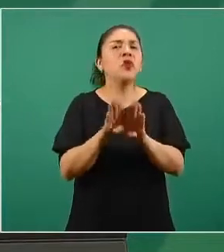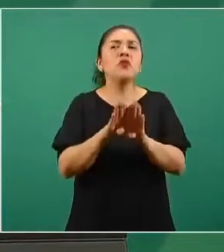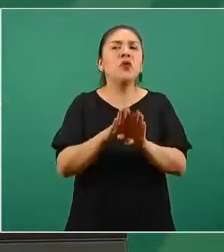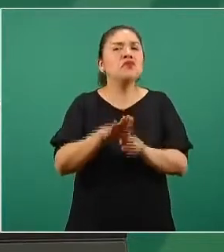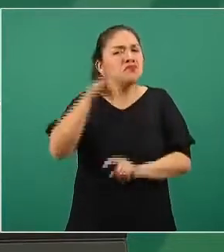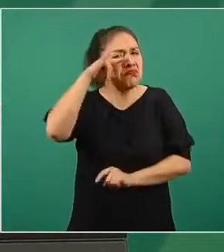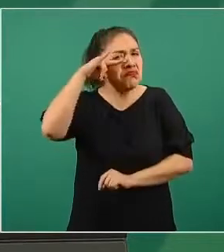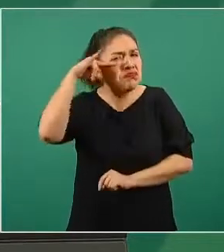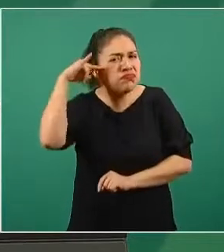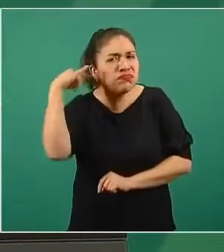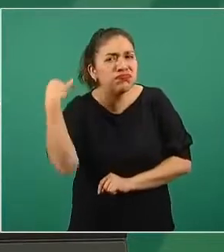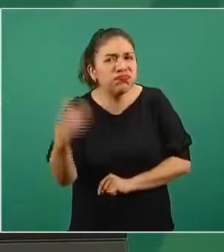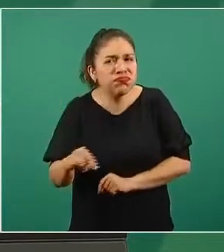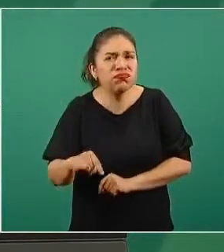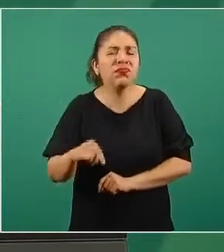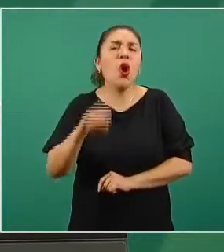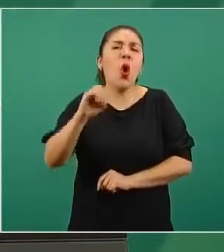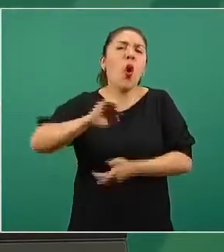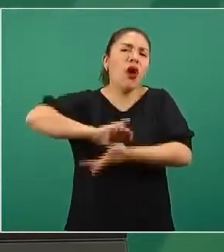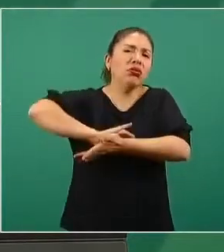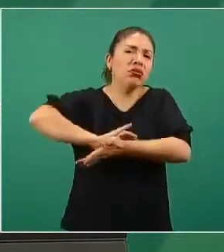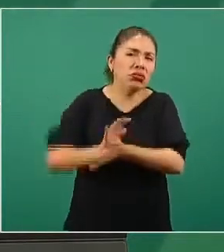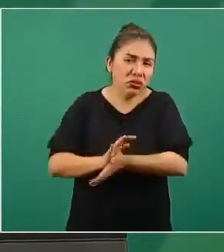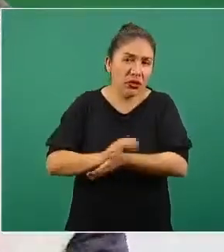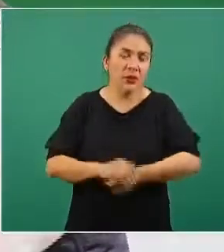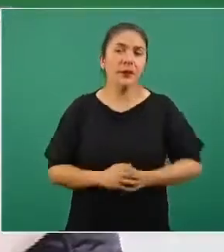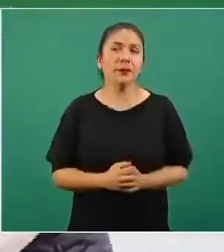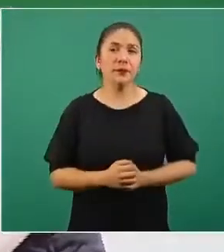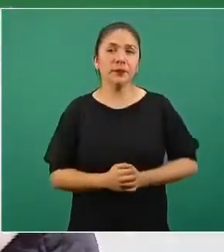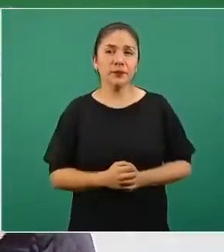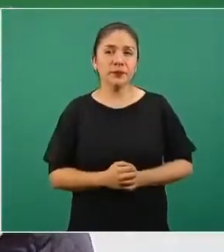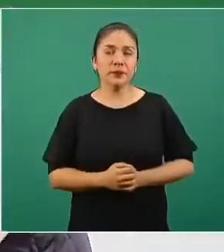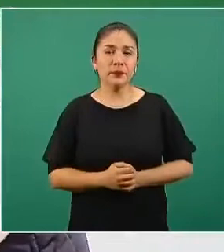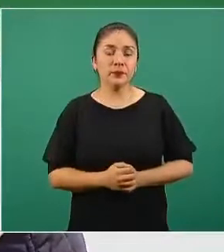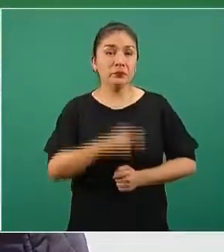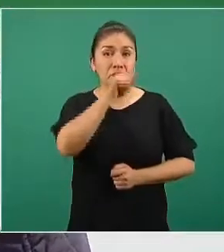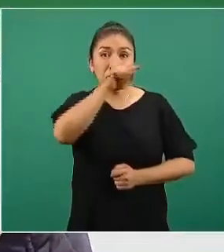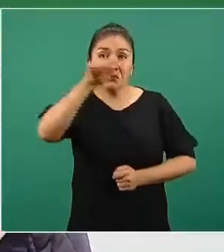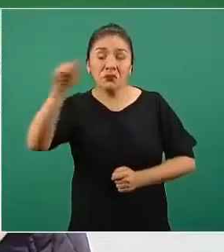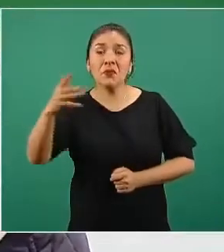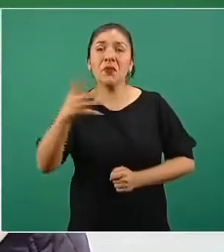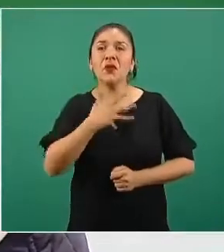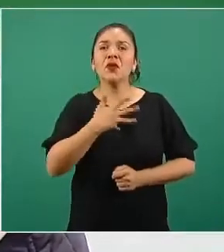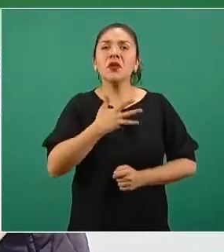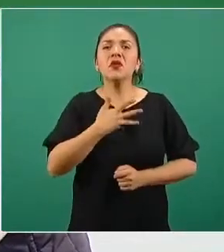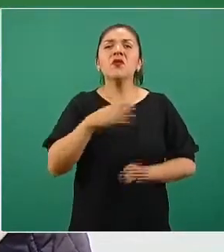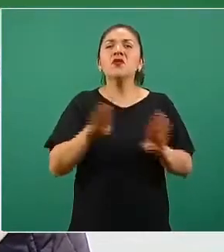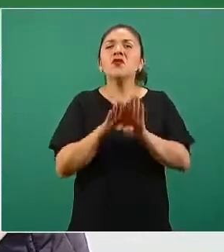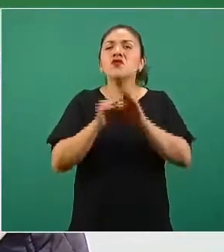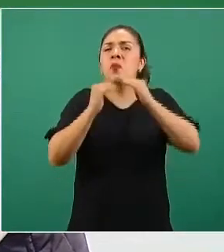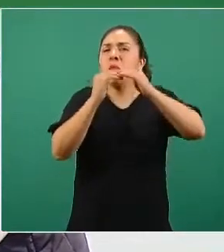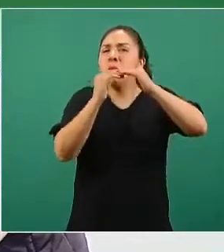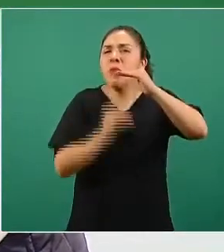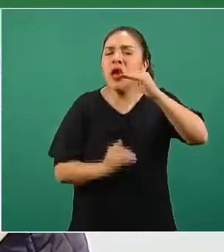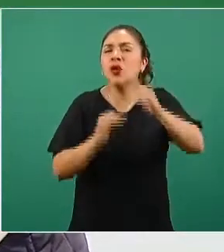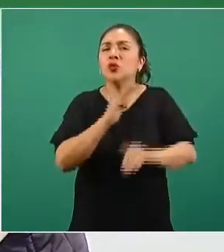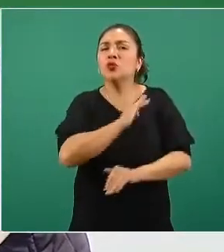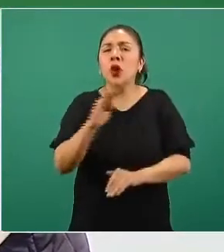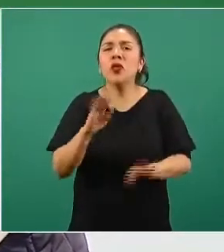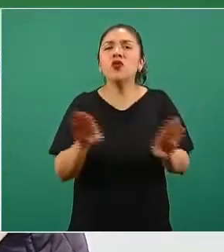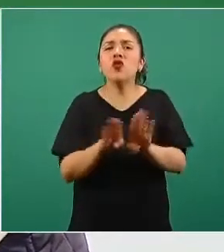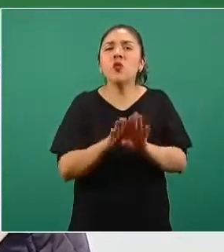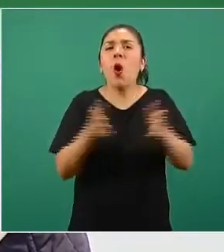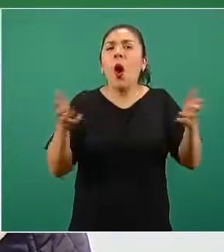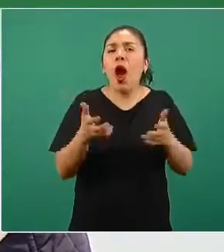aisladas y discriminadas. Tienen menor probabilidad de